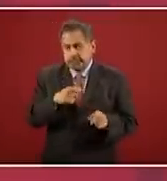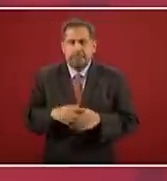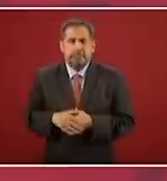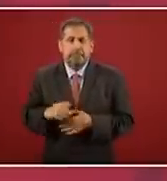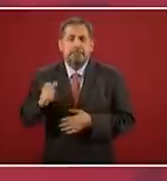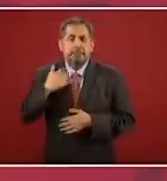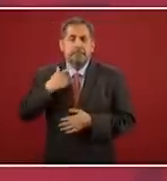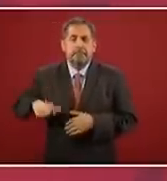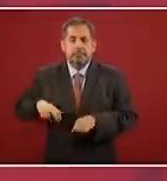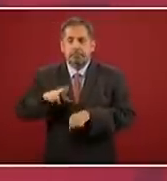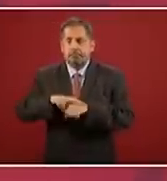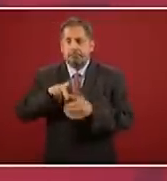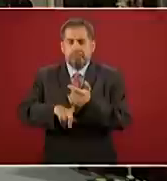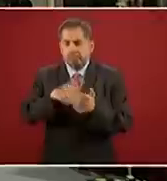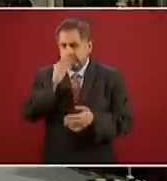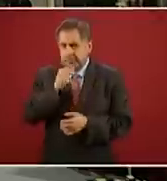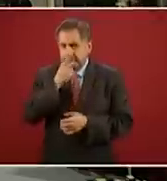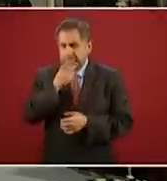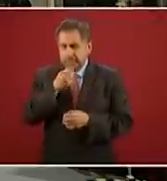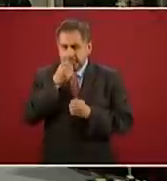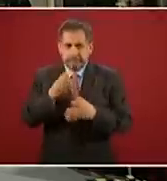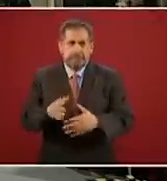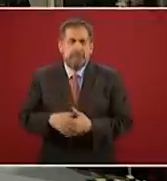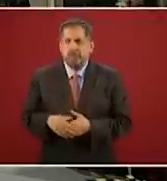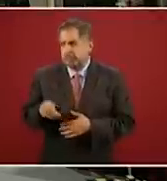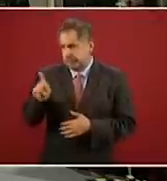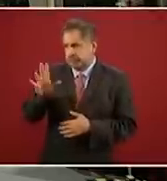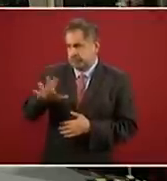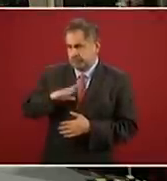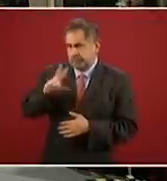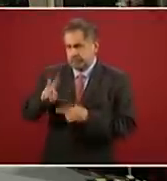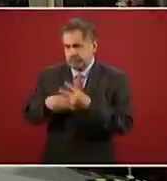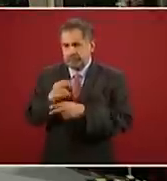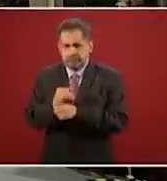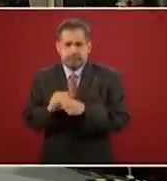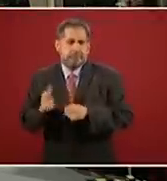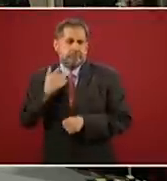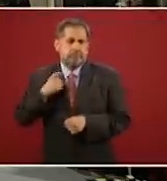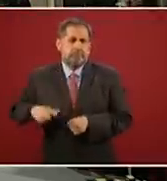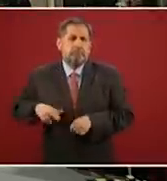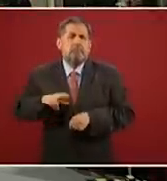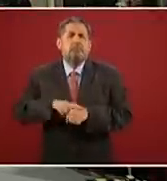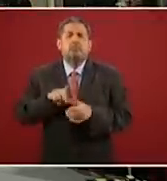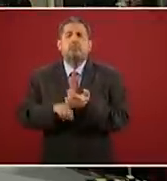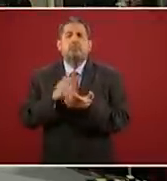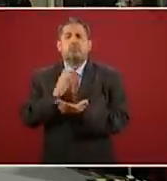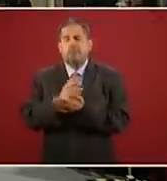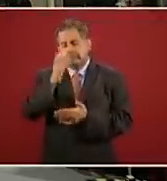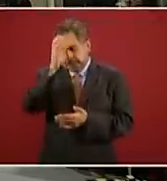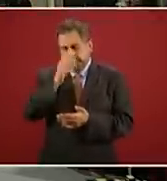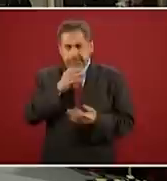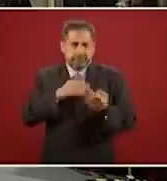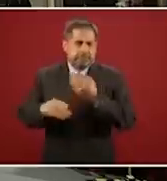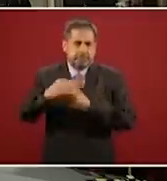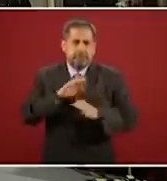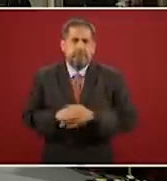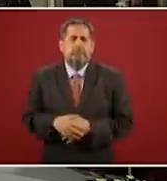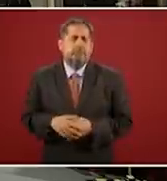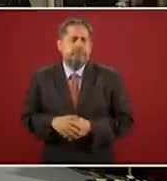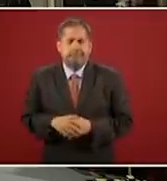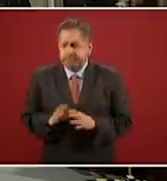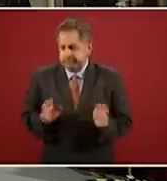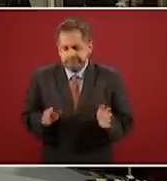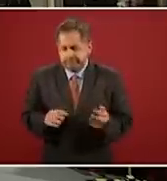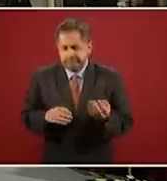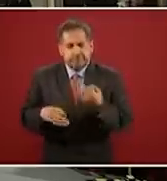dar datos por el deber de sigilo. Pero sí están investigando en ese sentido a exgobernadores, a lo mejor no nada más de Coahuila, sino en general también. Sí, en general a